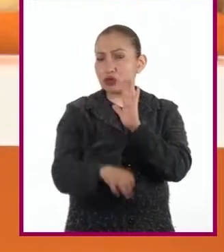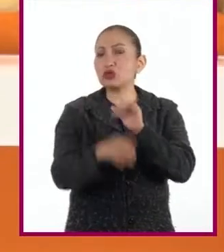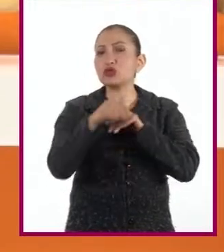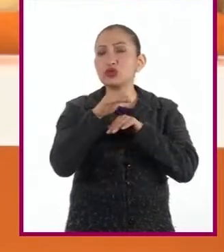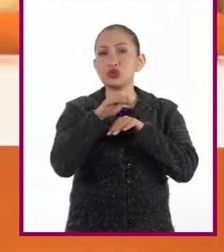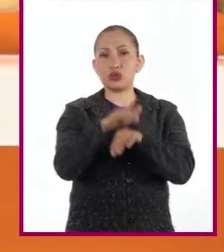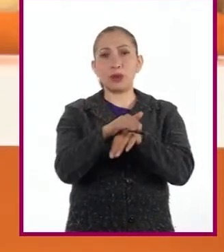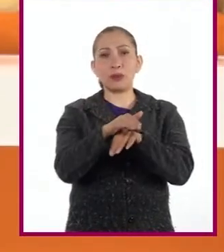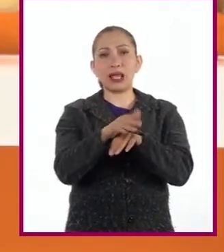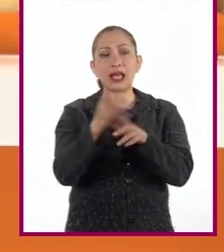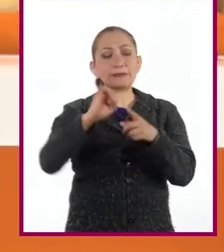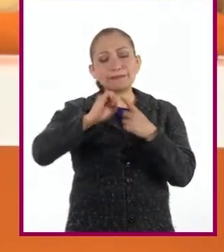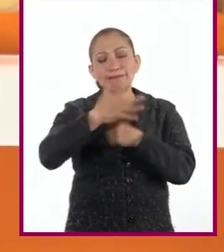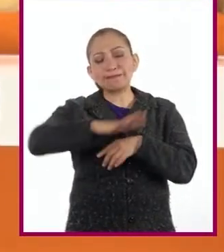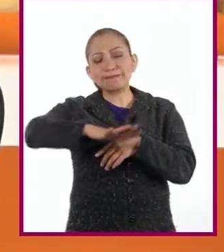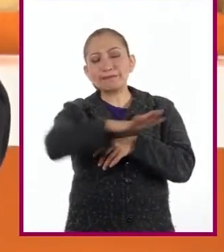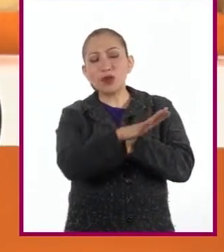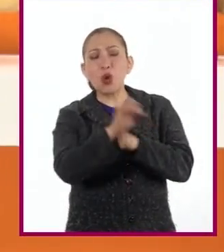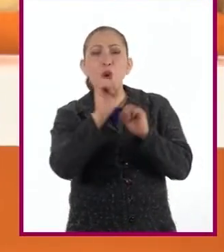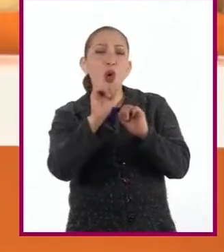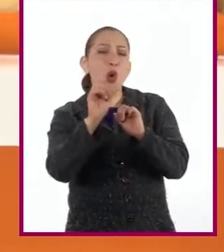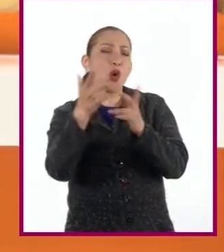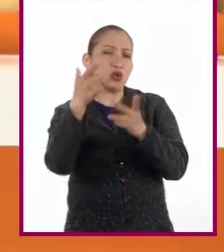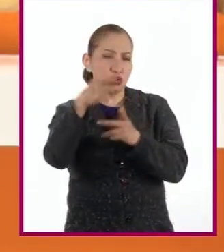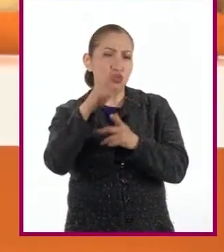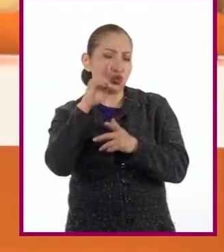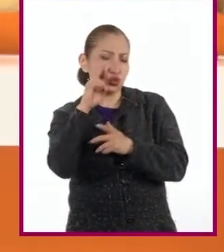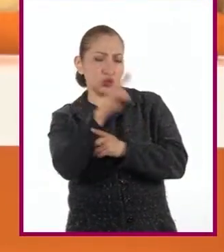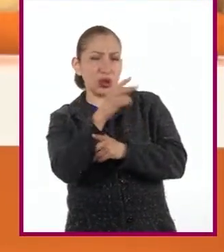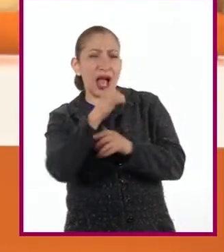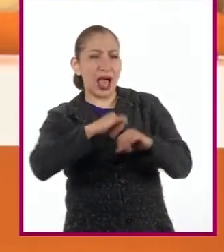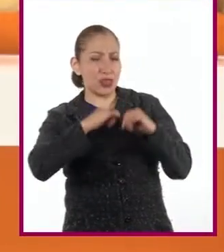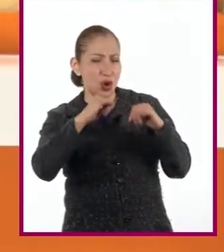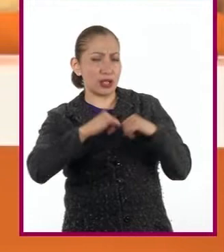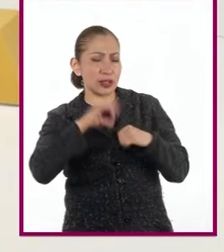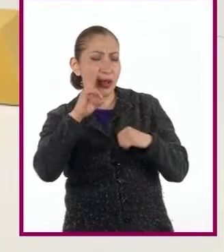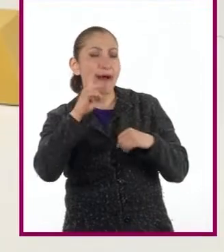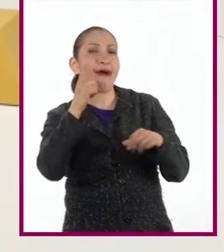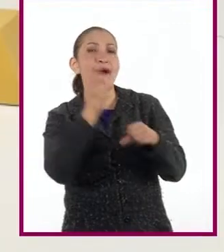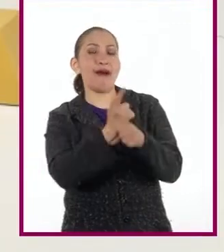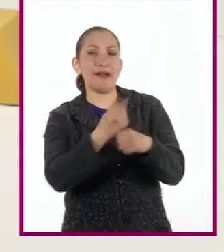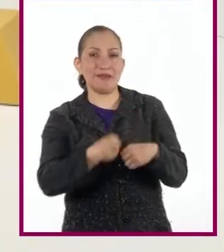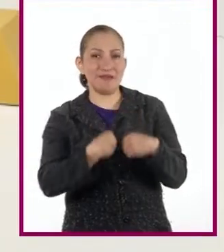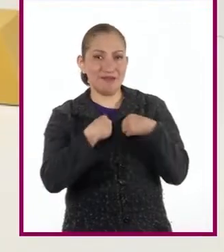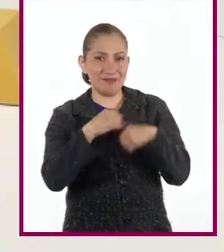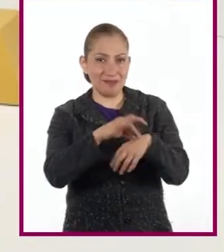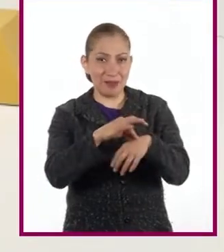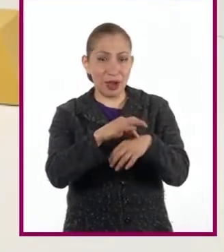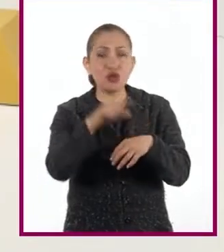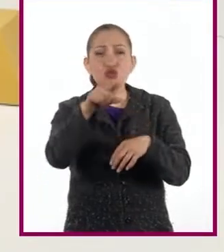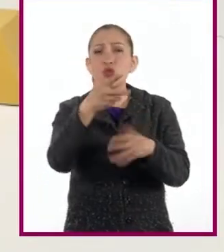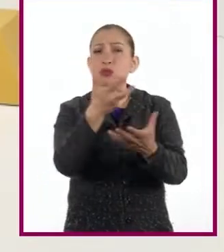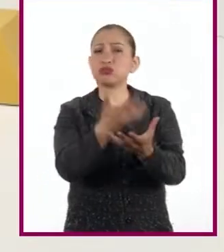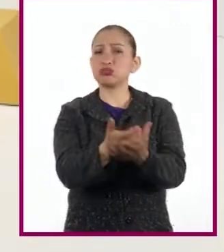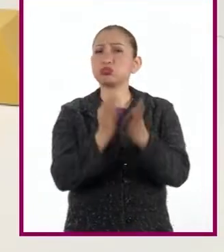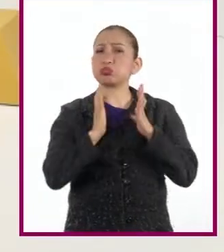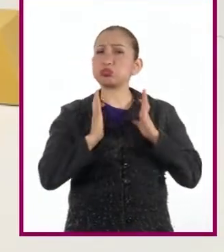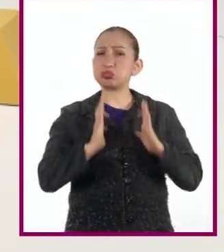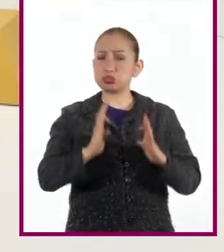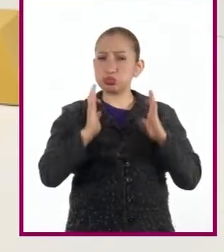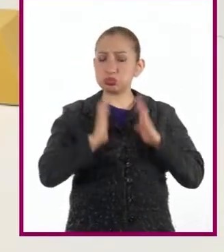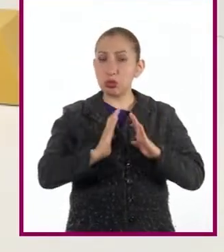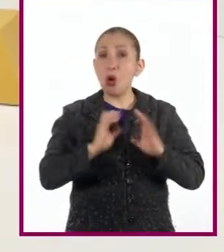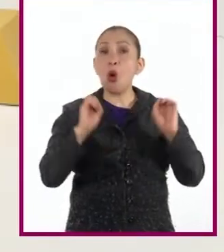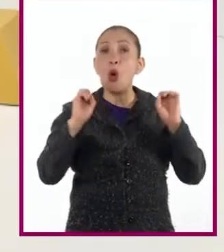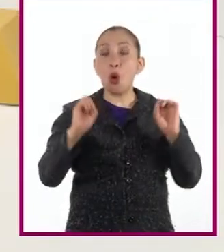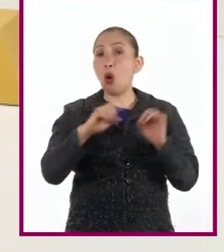relacionados con situaciones o casos que ustedes, como adolescentes, viven. Pónganse cómodas y cómodos, o